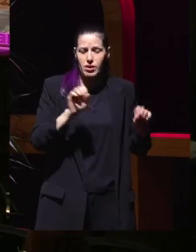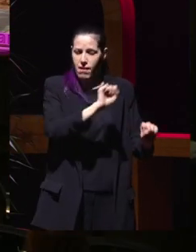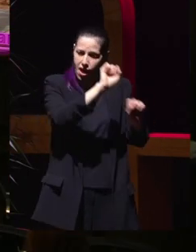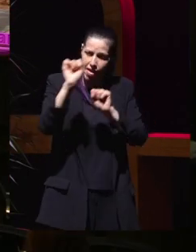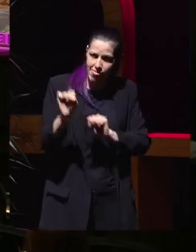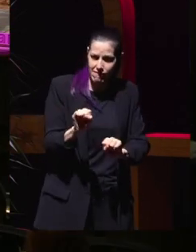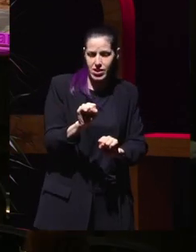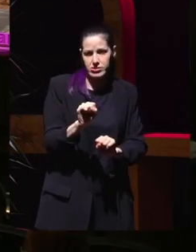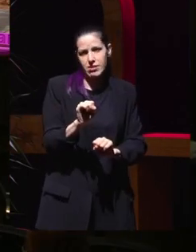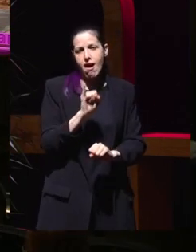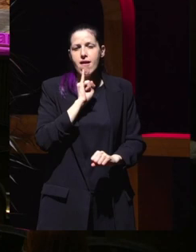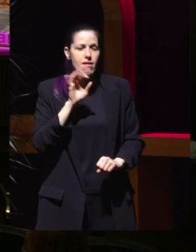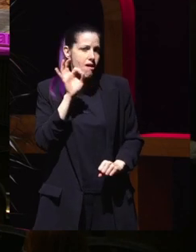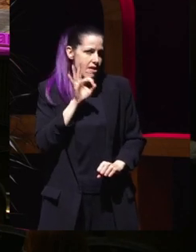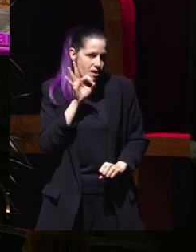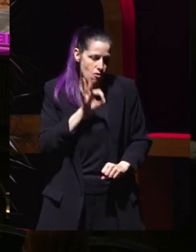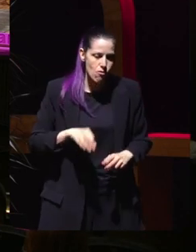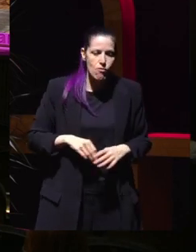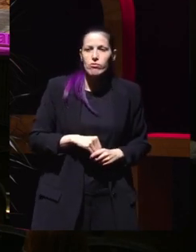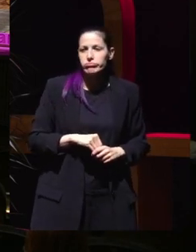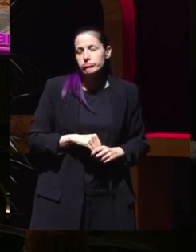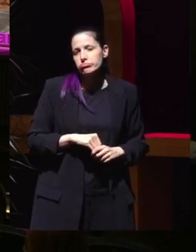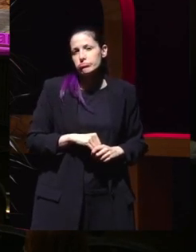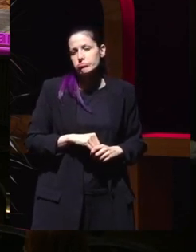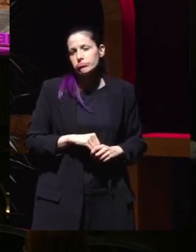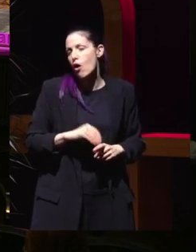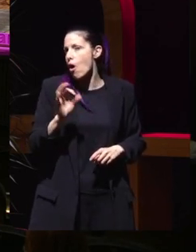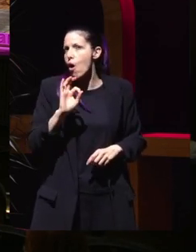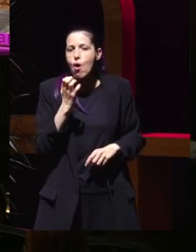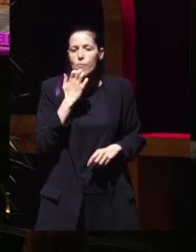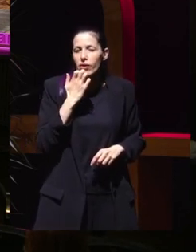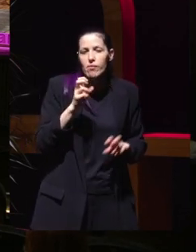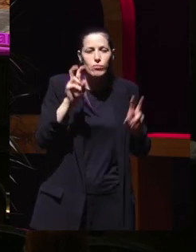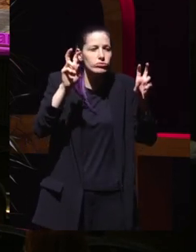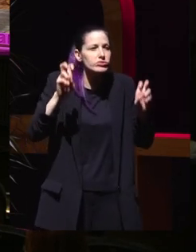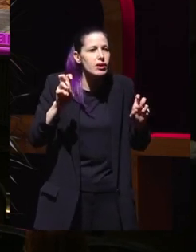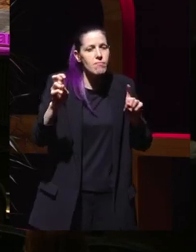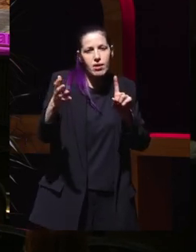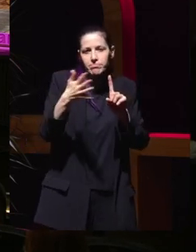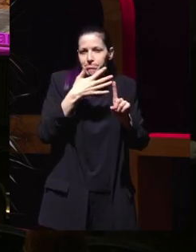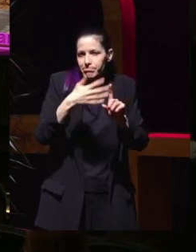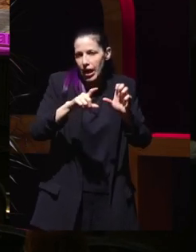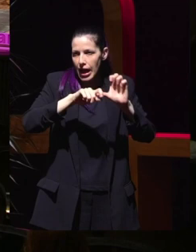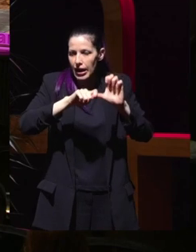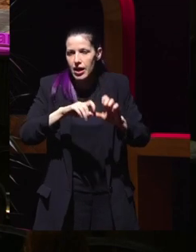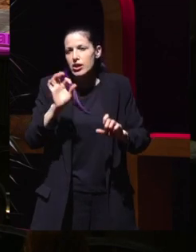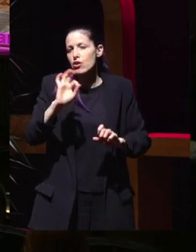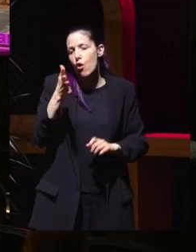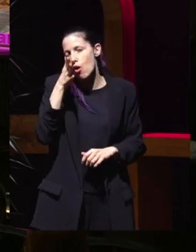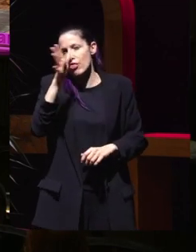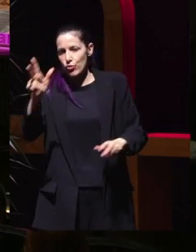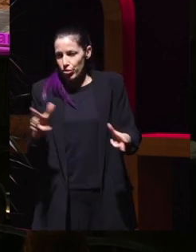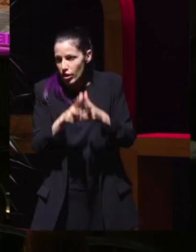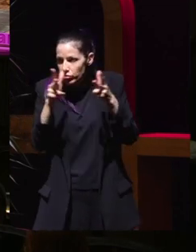galega Pues de todo tipo de violencia de género también de denuncia social un pequeño todo pero